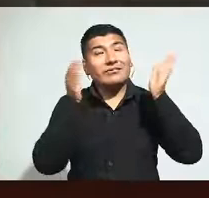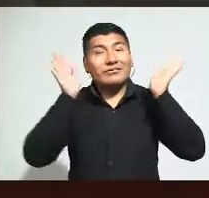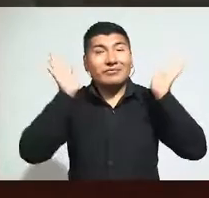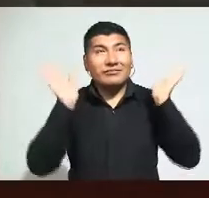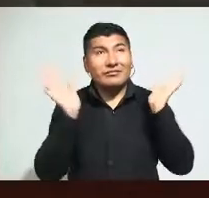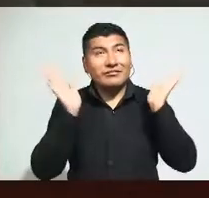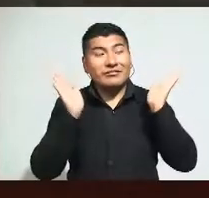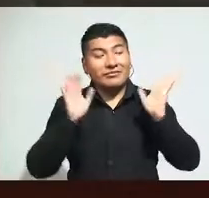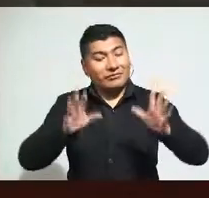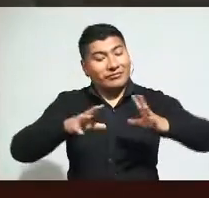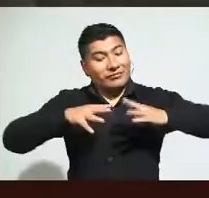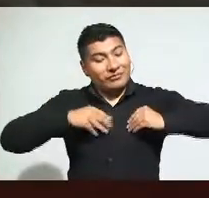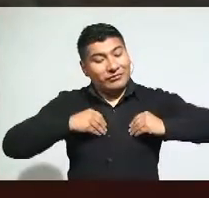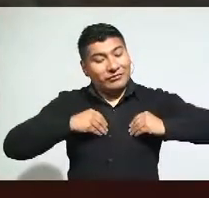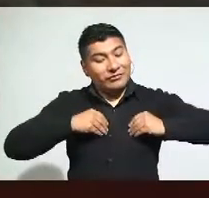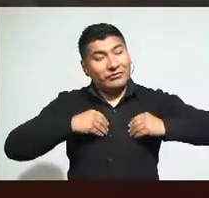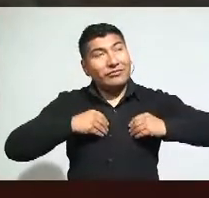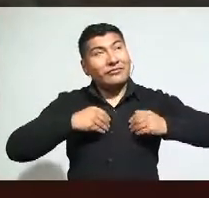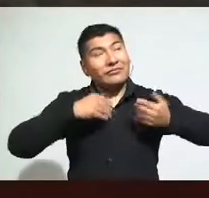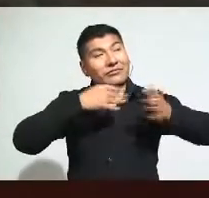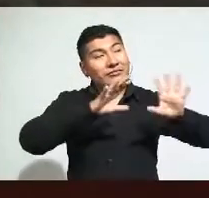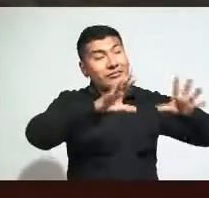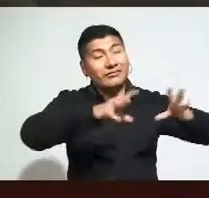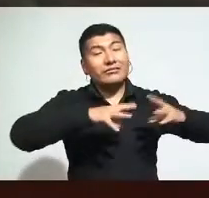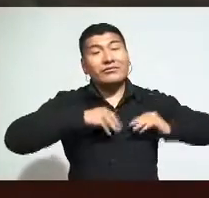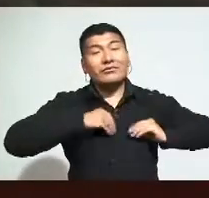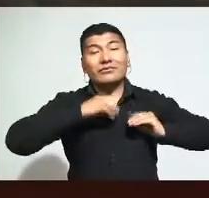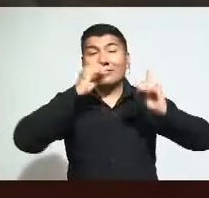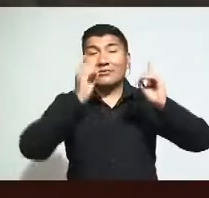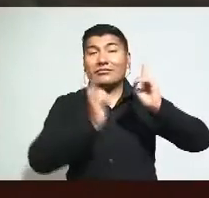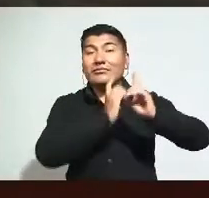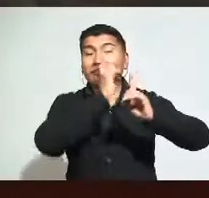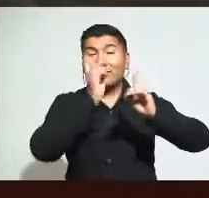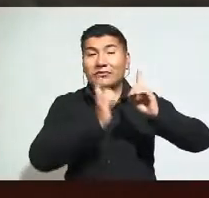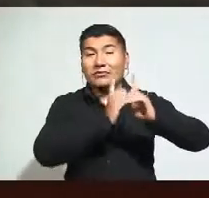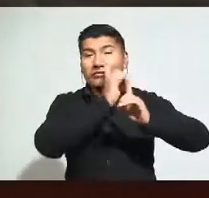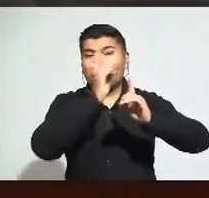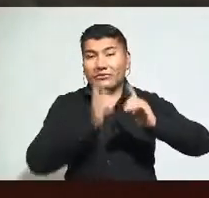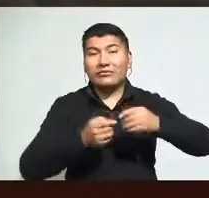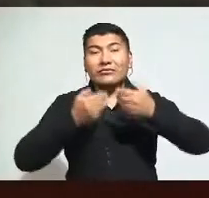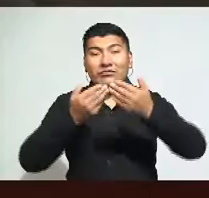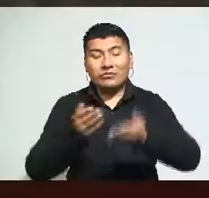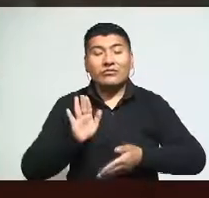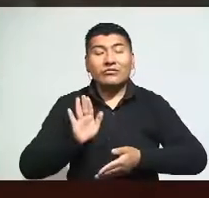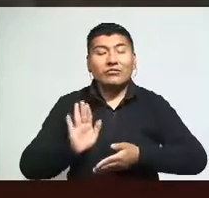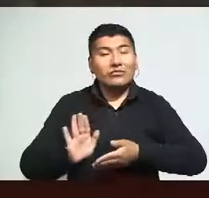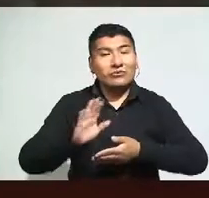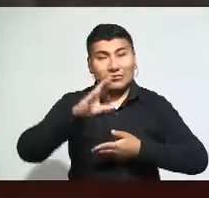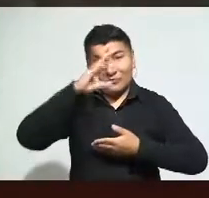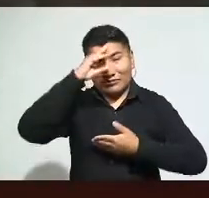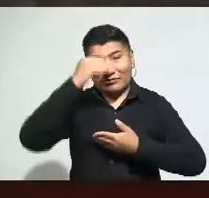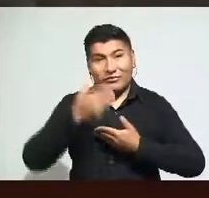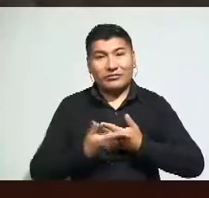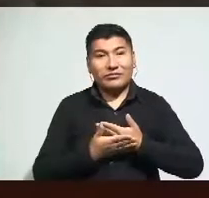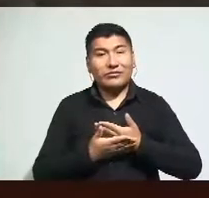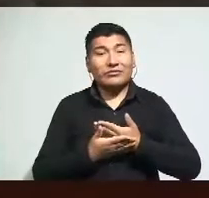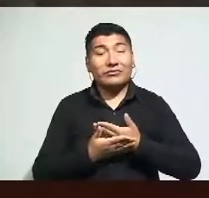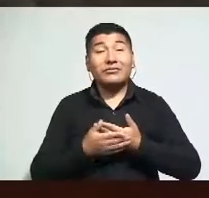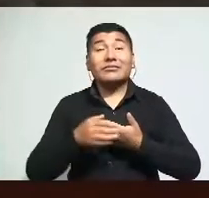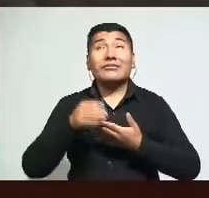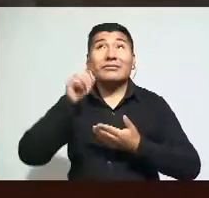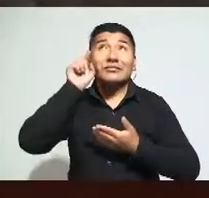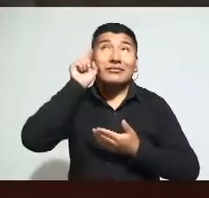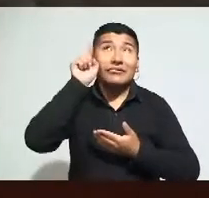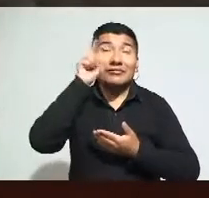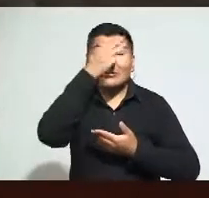y acogió al discípulo que jesús vio cómo su hijo azul es nuestra